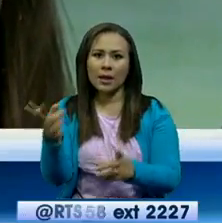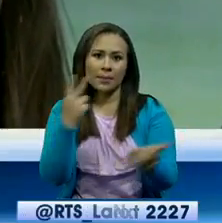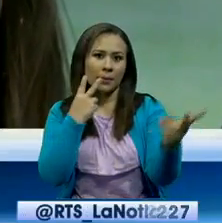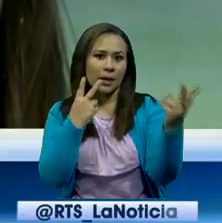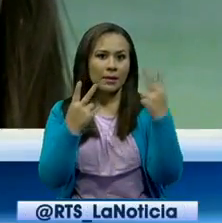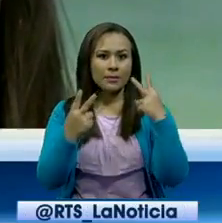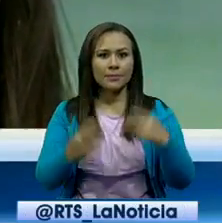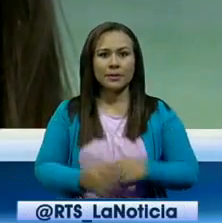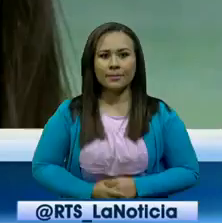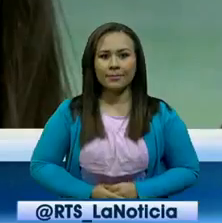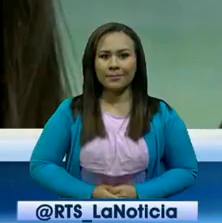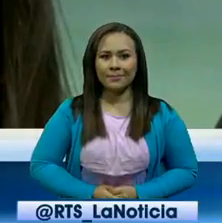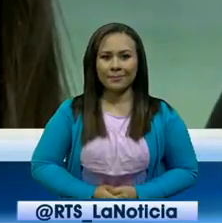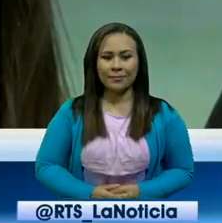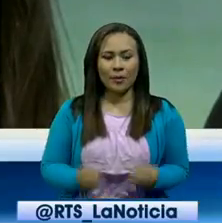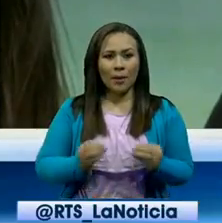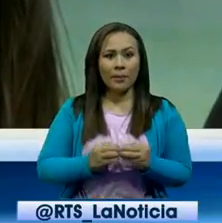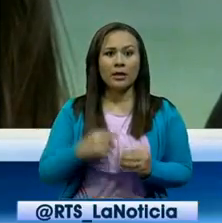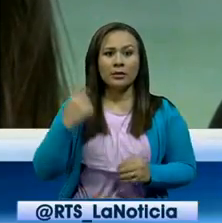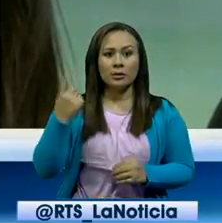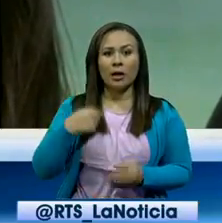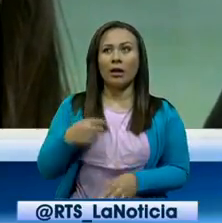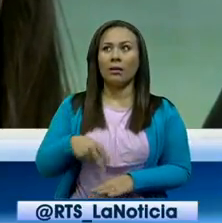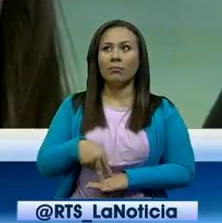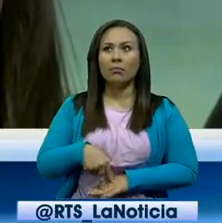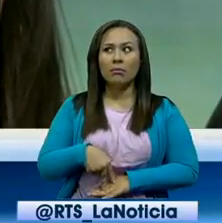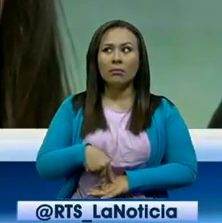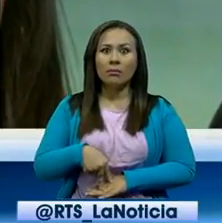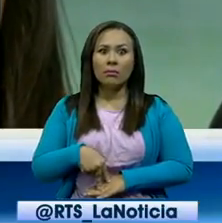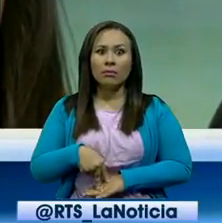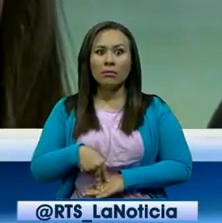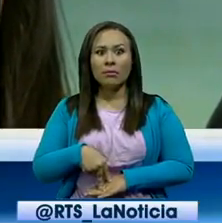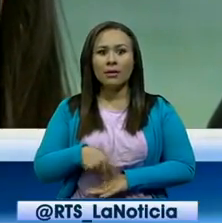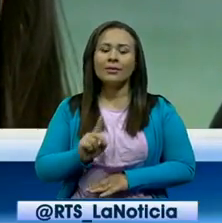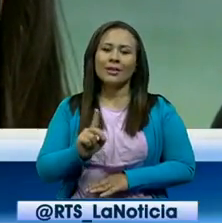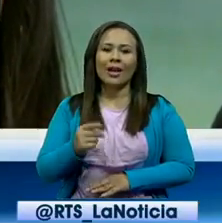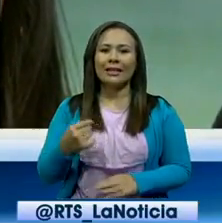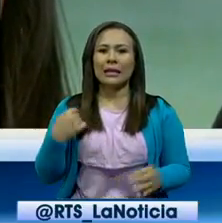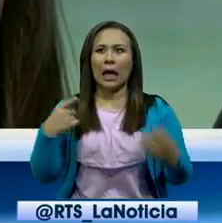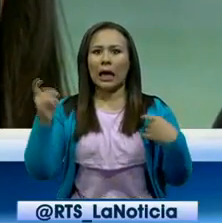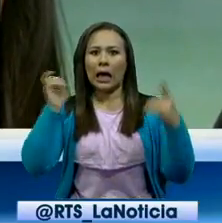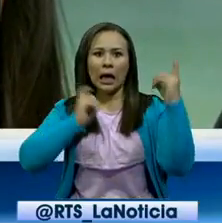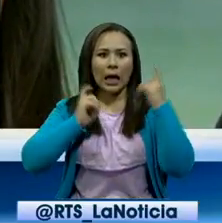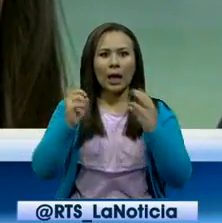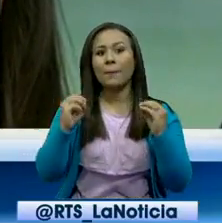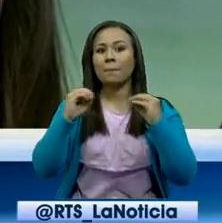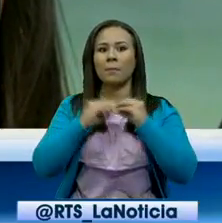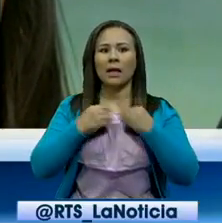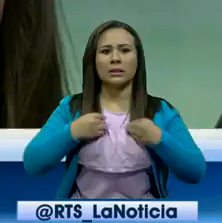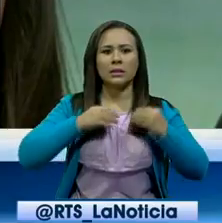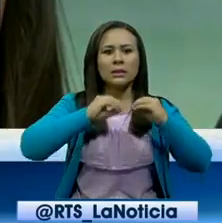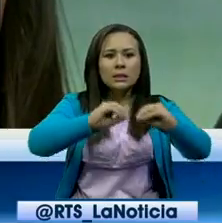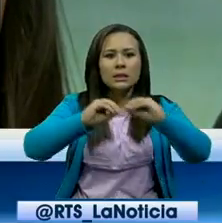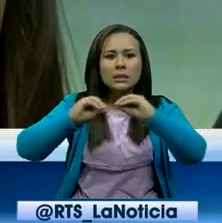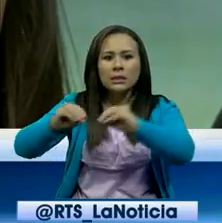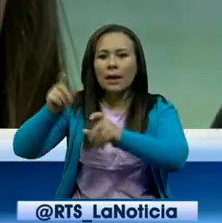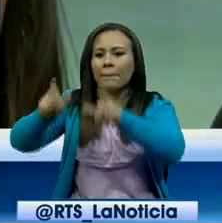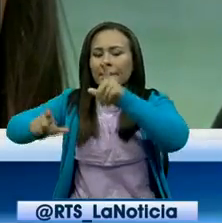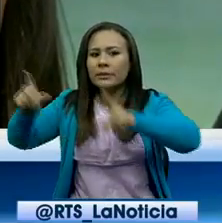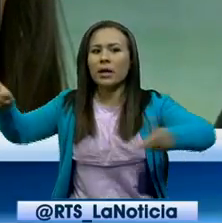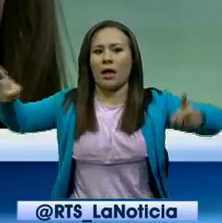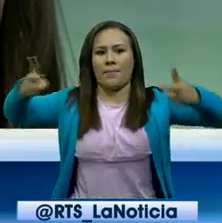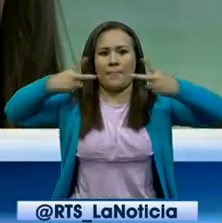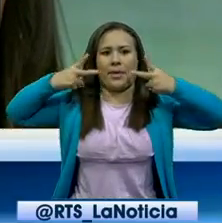más allá de simplemente pararte ahí actuar y hacer cosas más que todo enseñarle a la gente